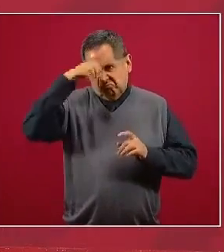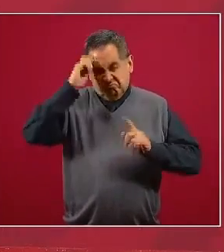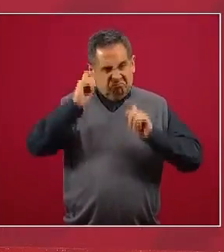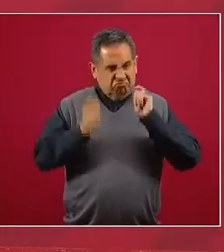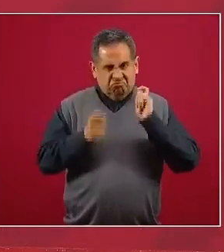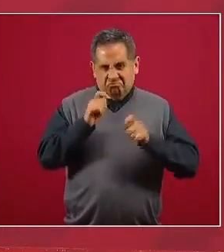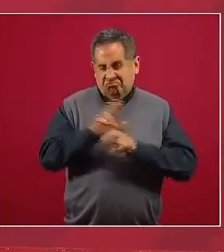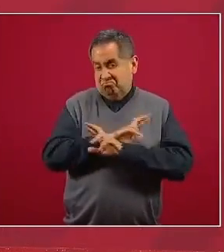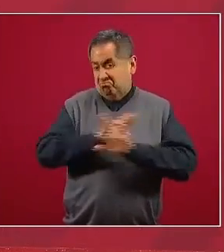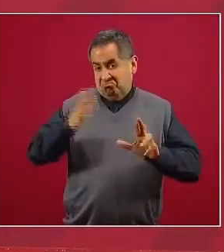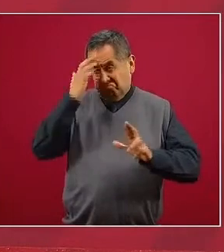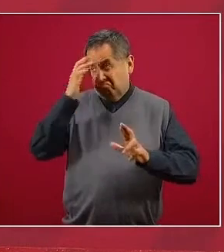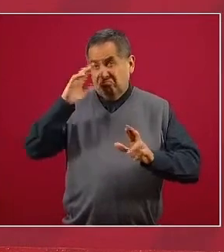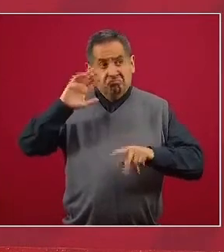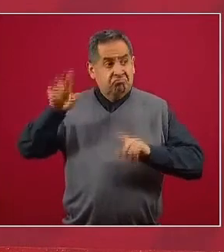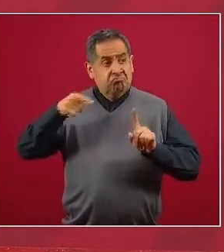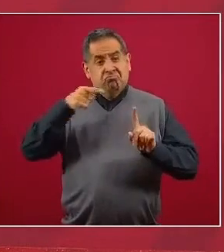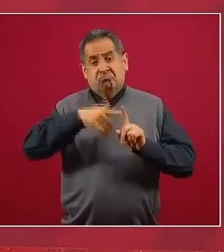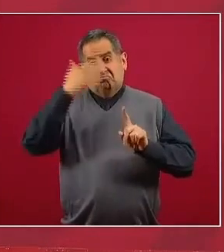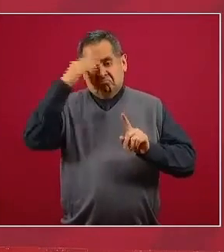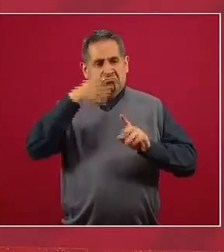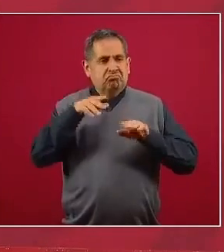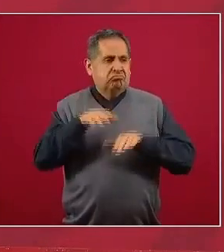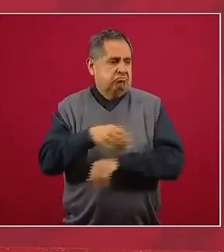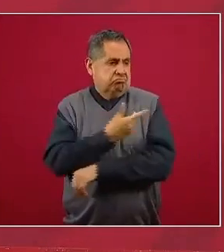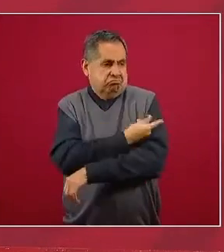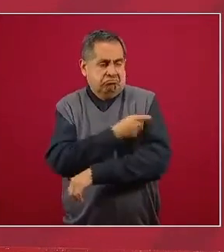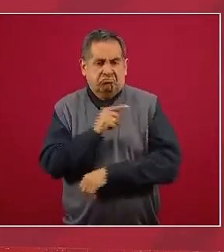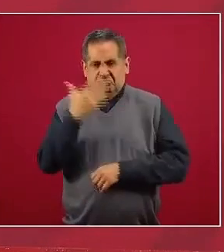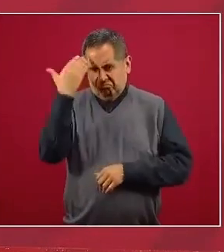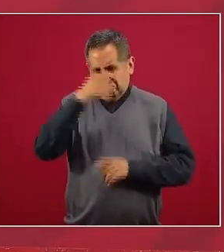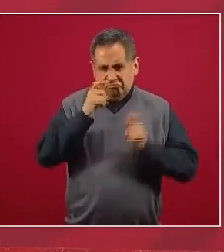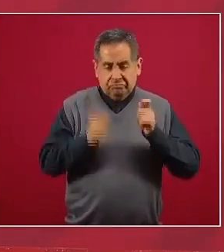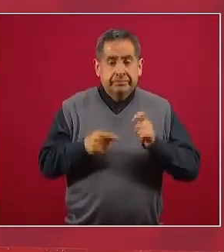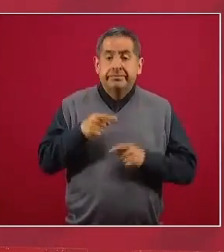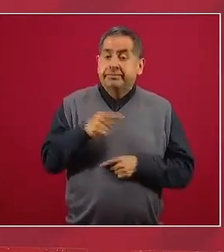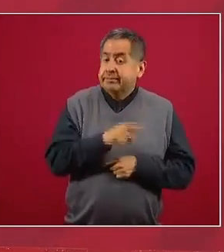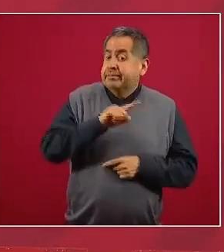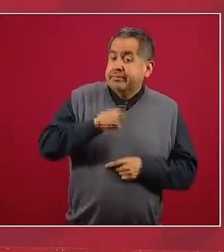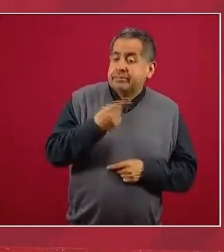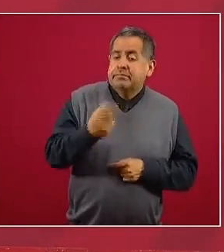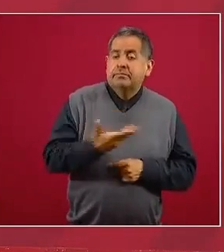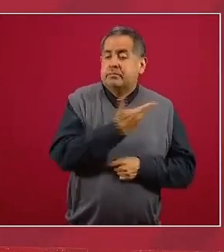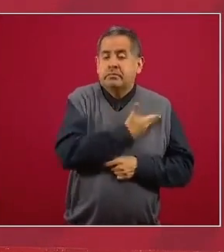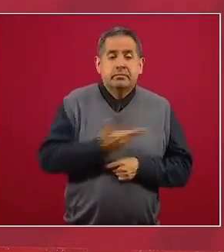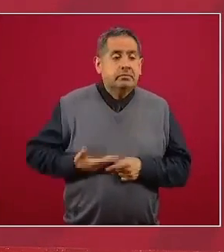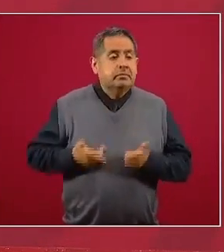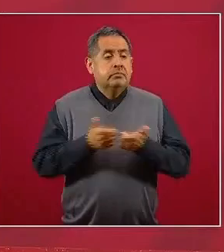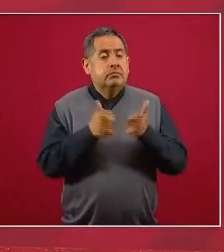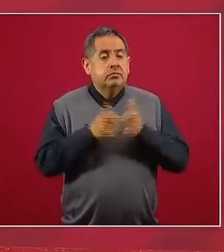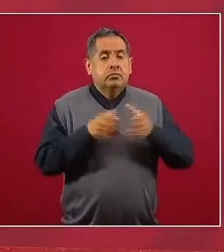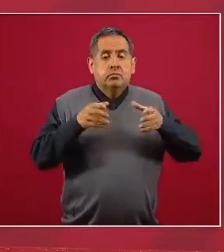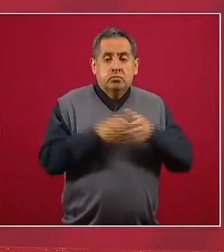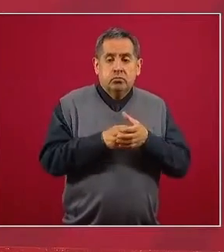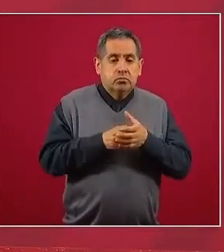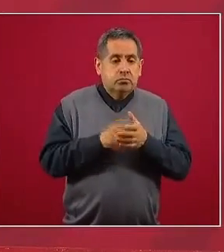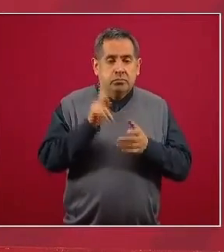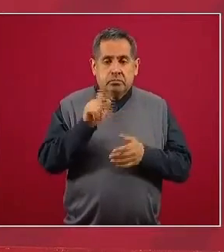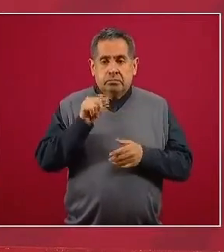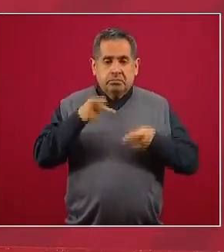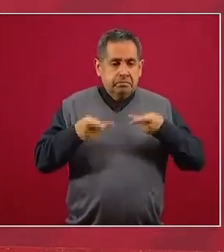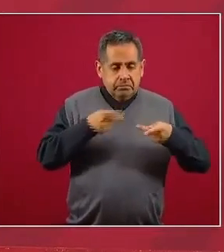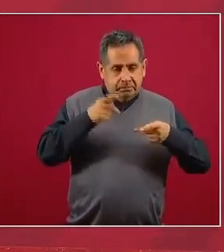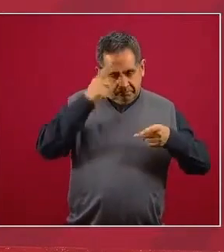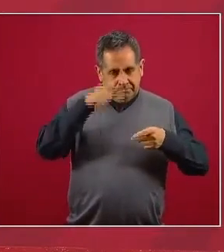experto reconocido en el campo de la vacunología y es nada menos que el presidente del Grupo Estratégico Asesor